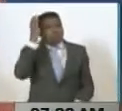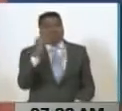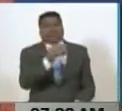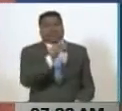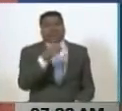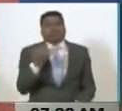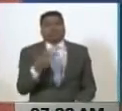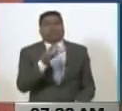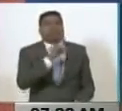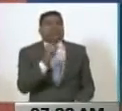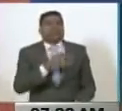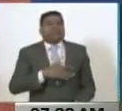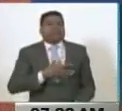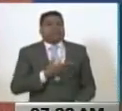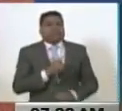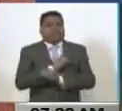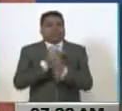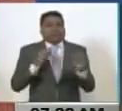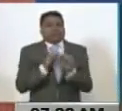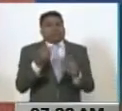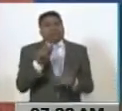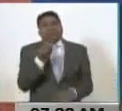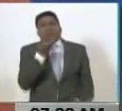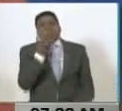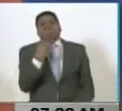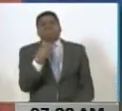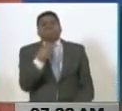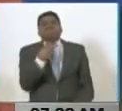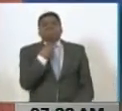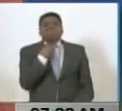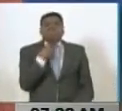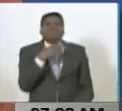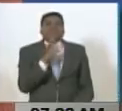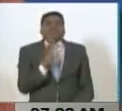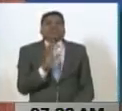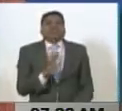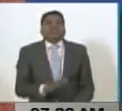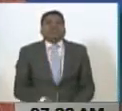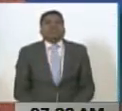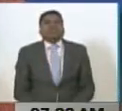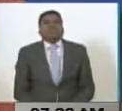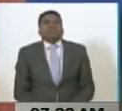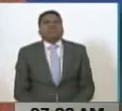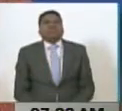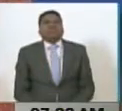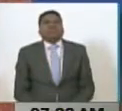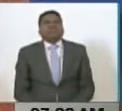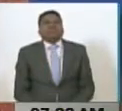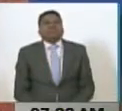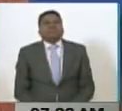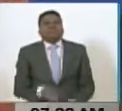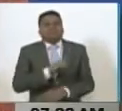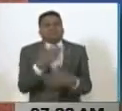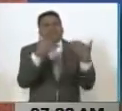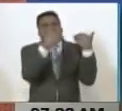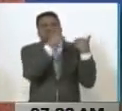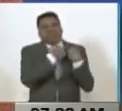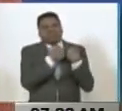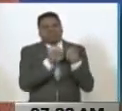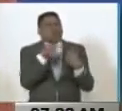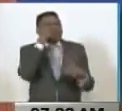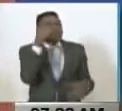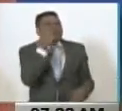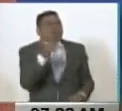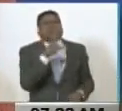que no pueden o no tienen condiciones por cualquier eventualidad de tener sus animales, deben ser responsables en ubicar